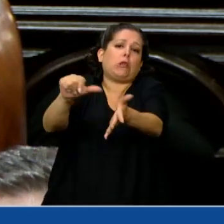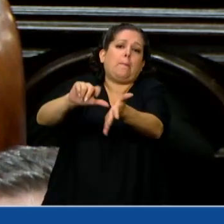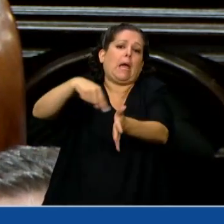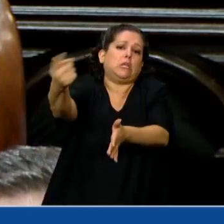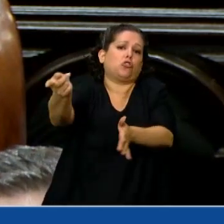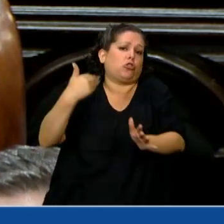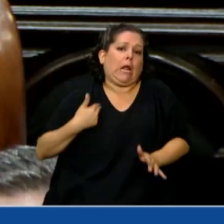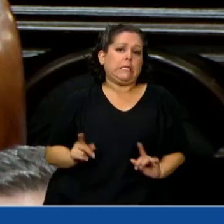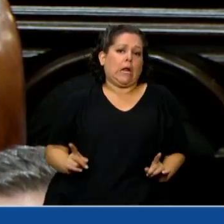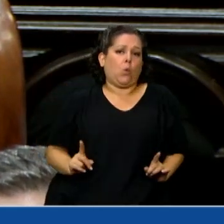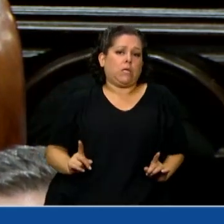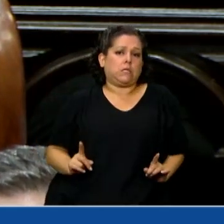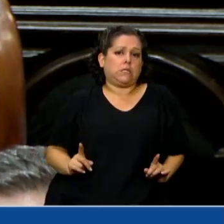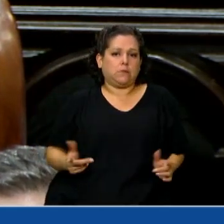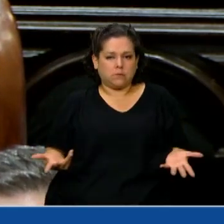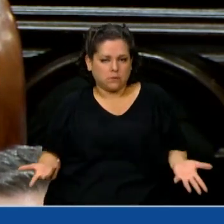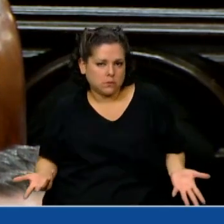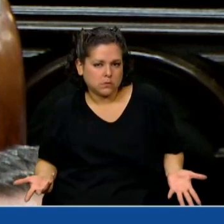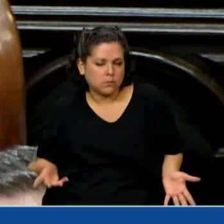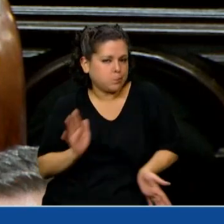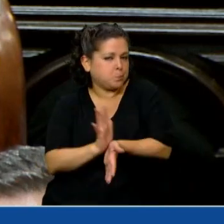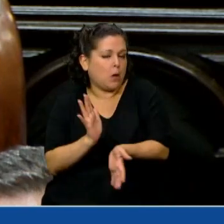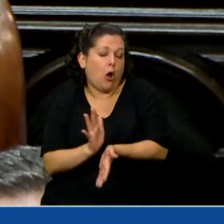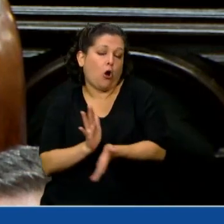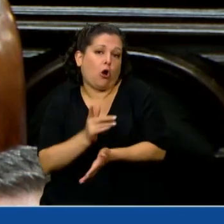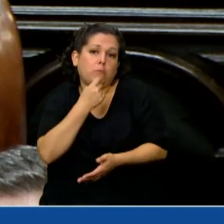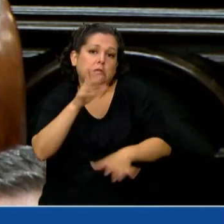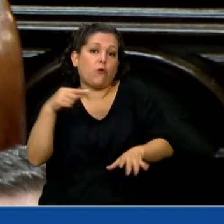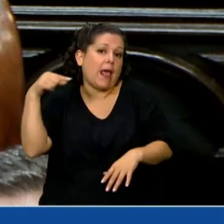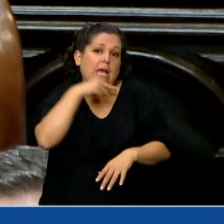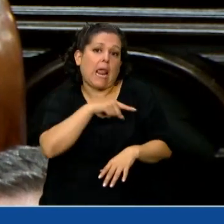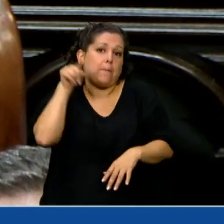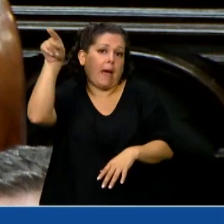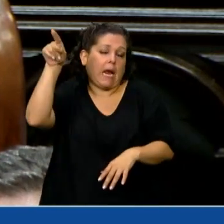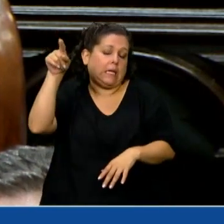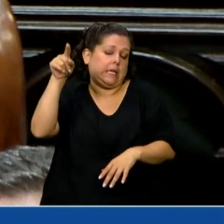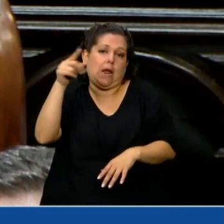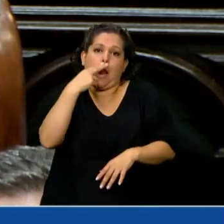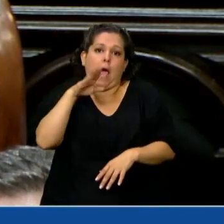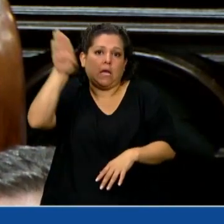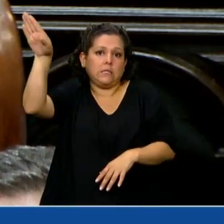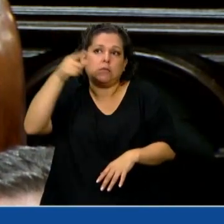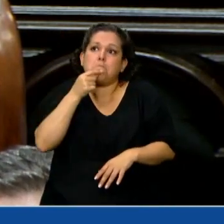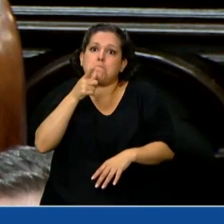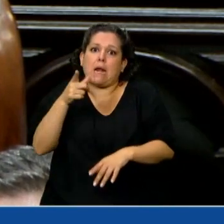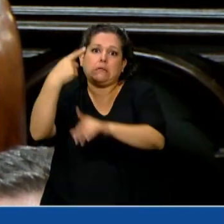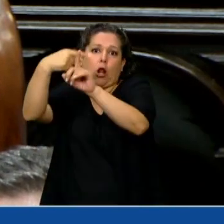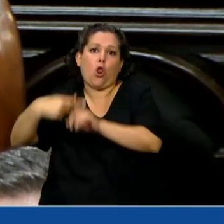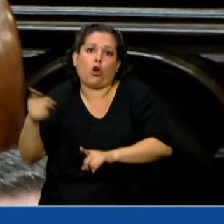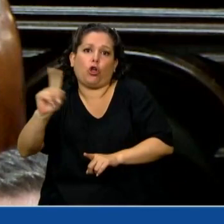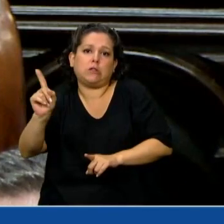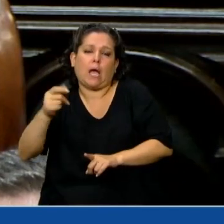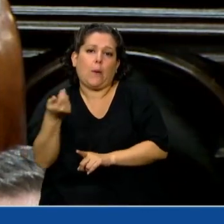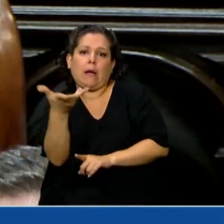otro territorio. Esto es como si dijéramos que en la Alemania nazi no había que contar en el